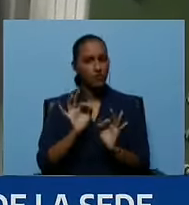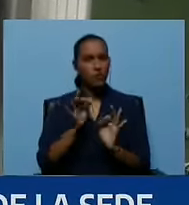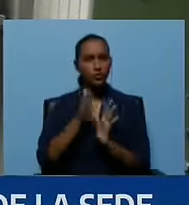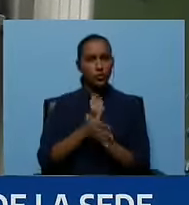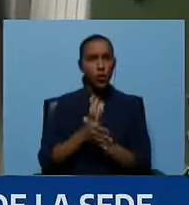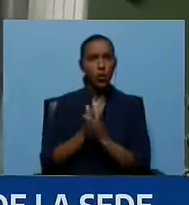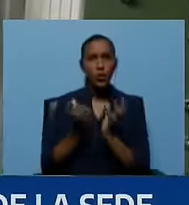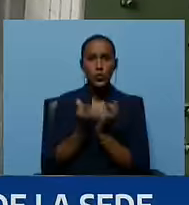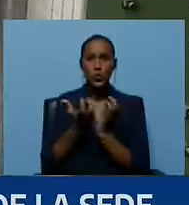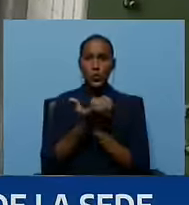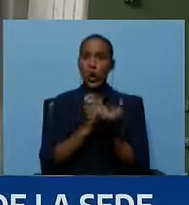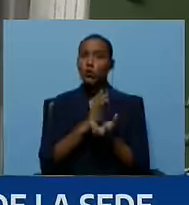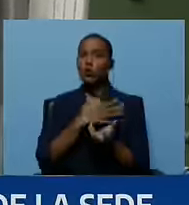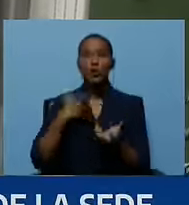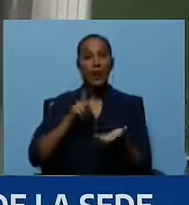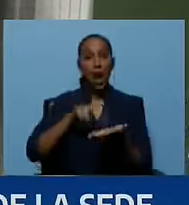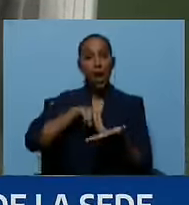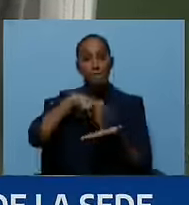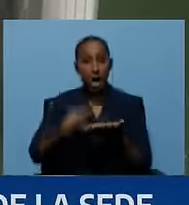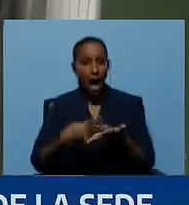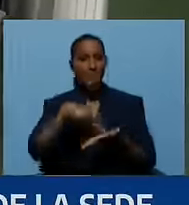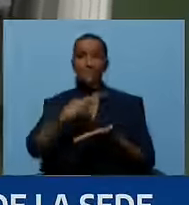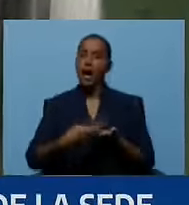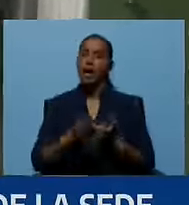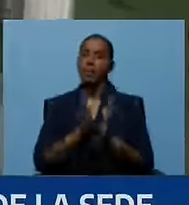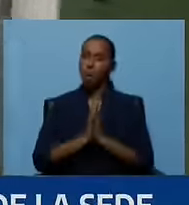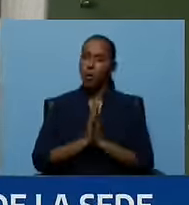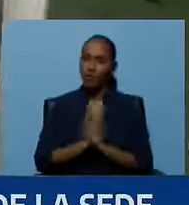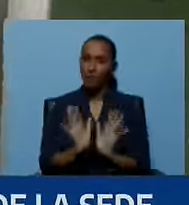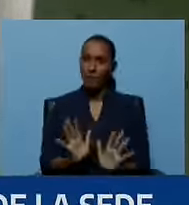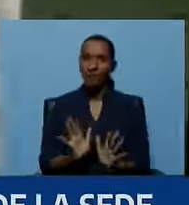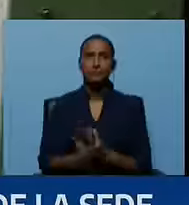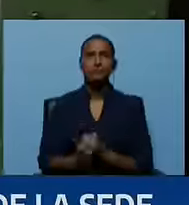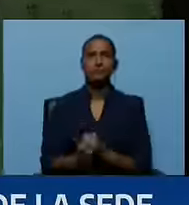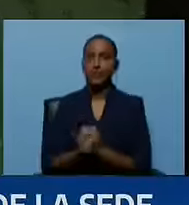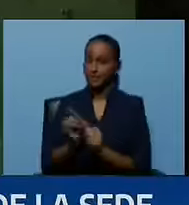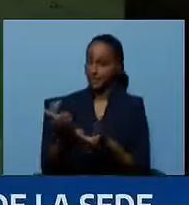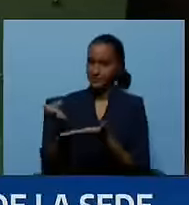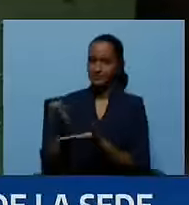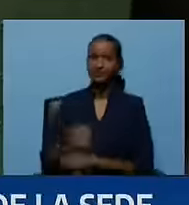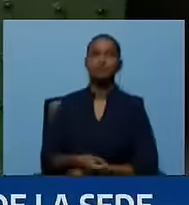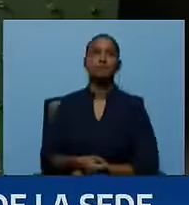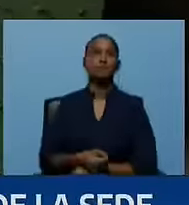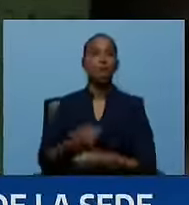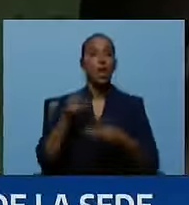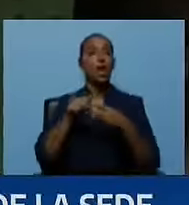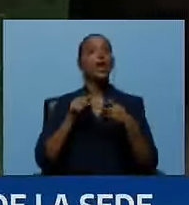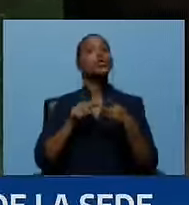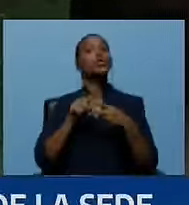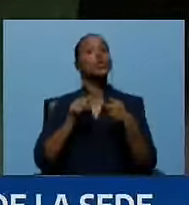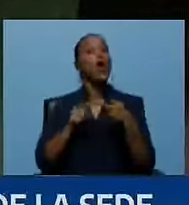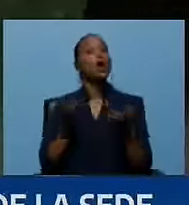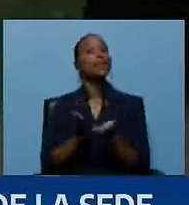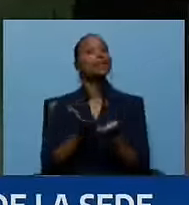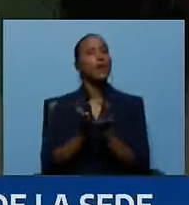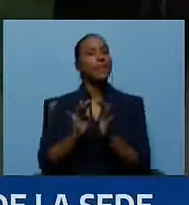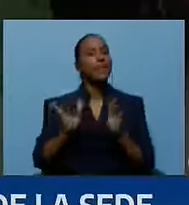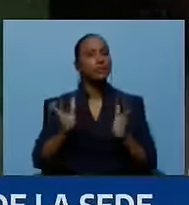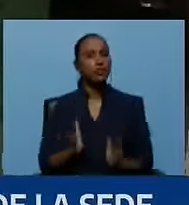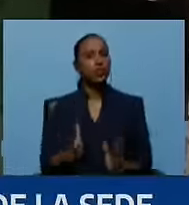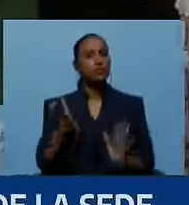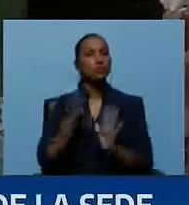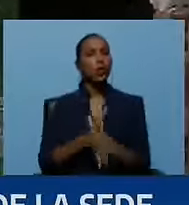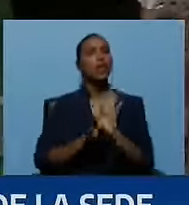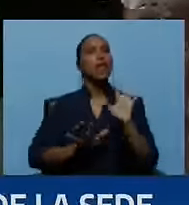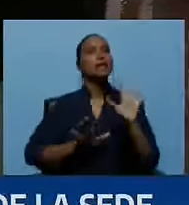quiero ningún accidente aquí. Bueno, adelante, Gabriela. Tenemos entonces dos turnos, presidentes, desarrollados en 15 programas